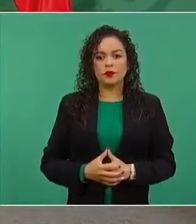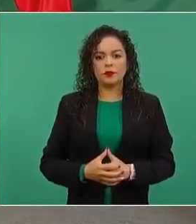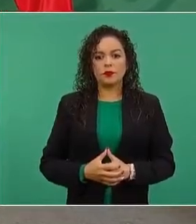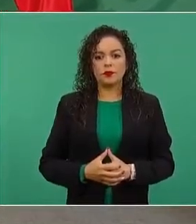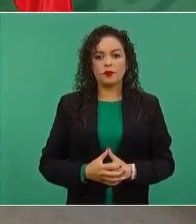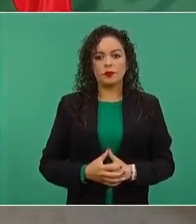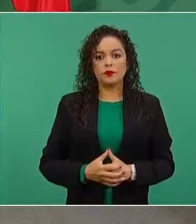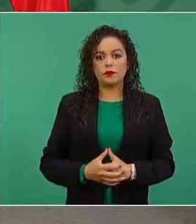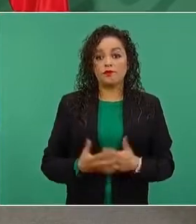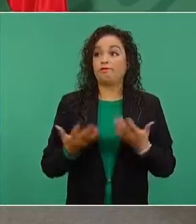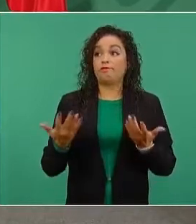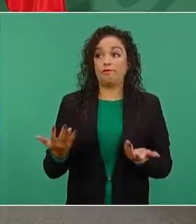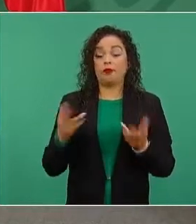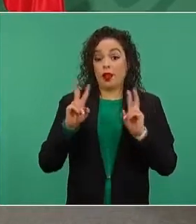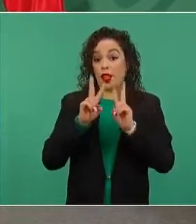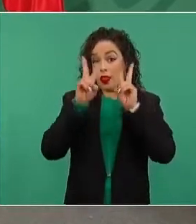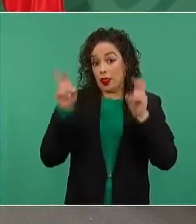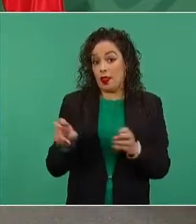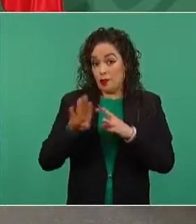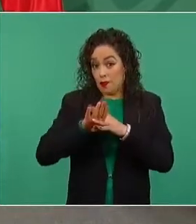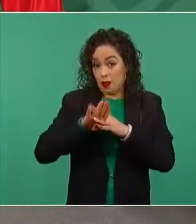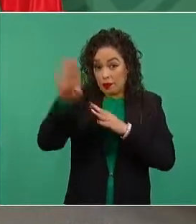lo del asunto migratorio